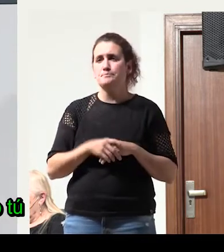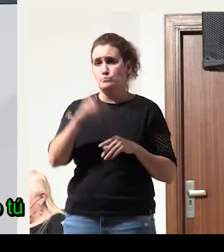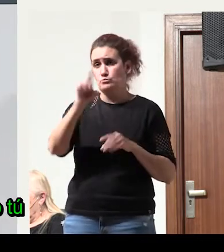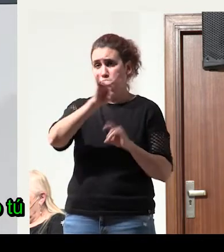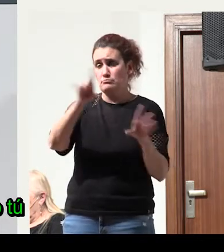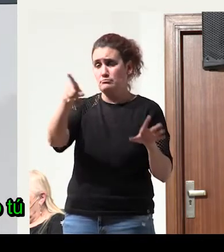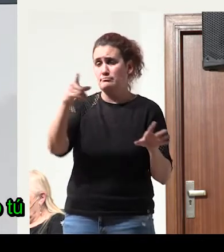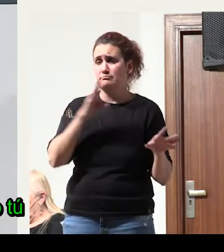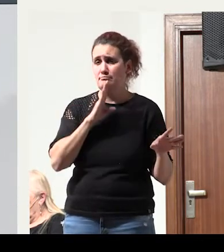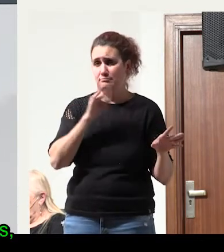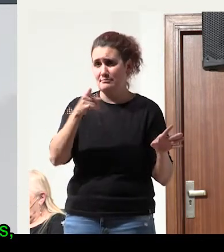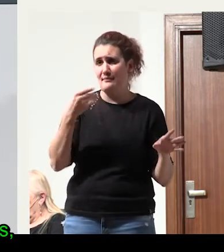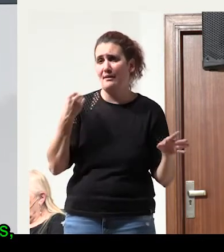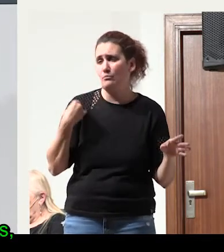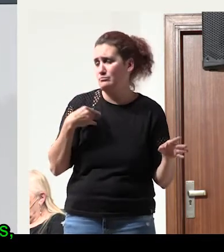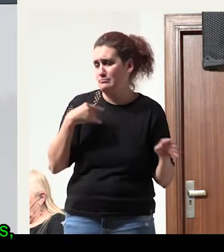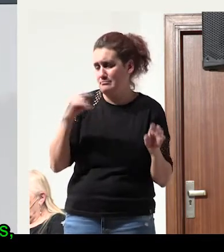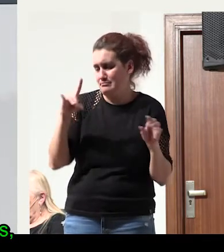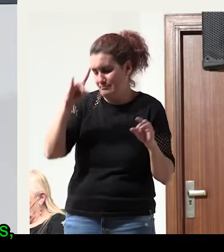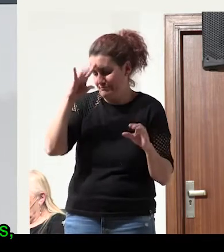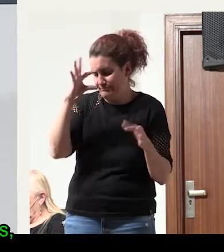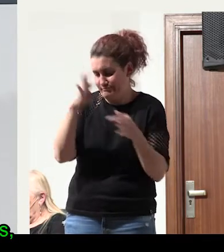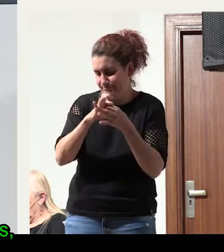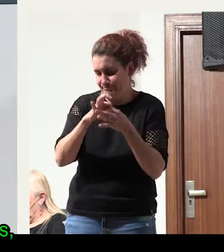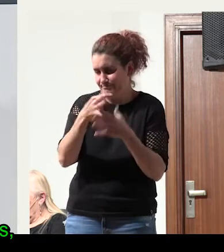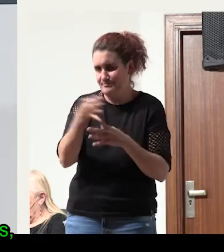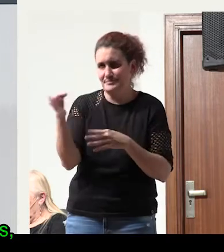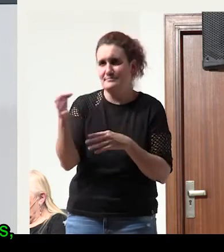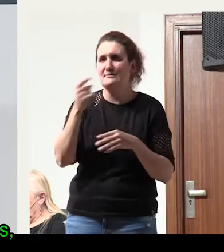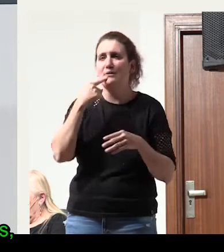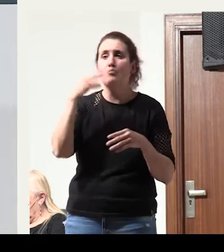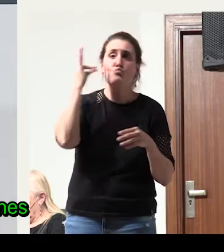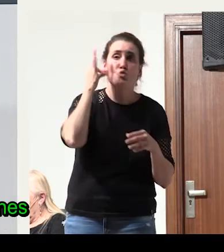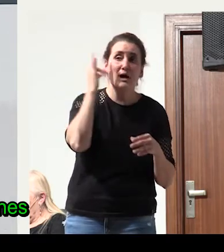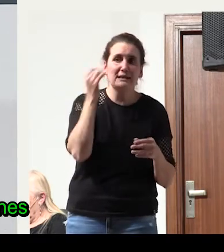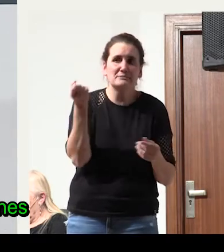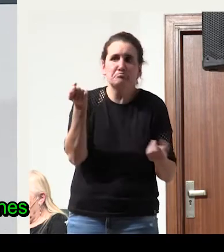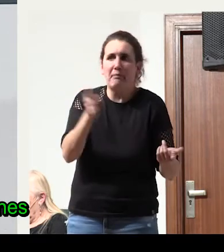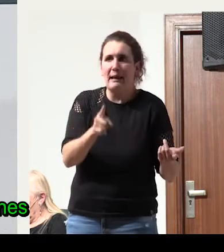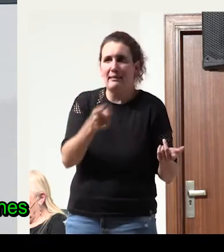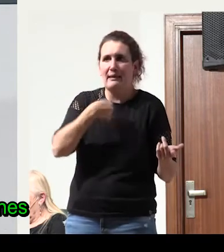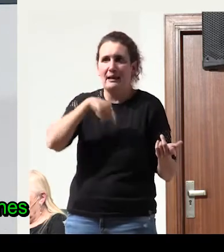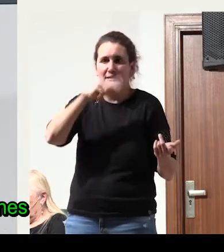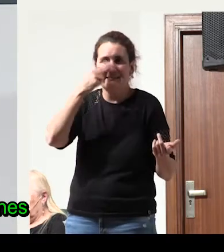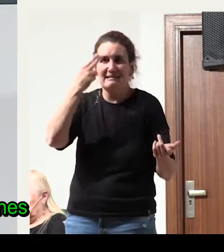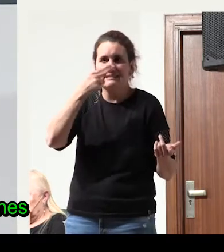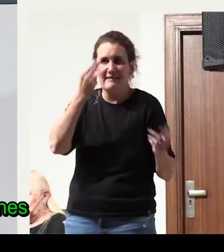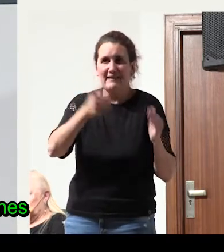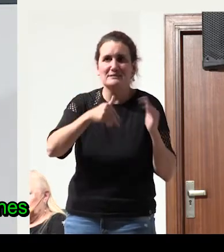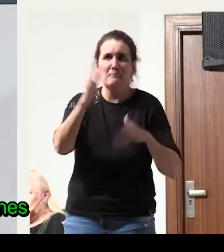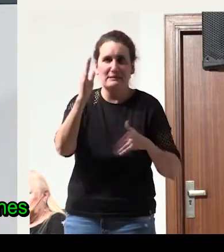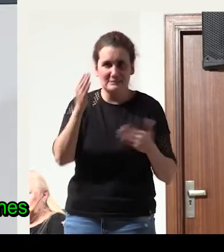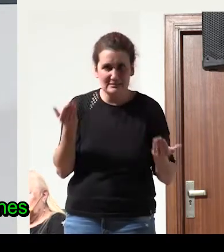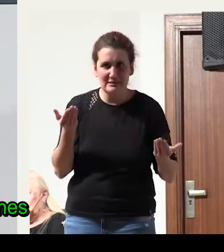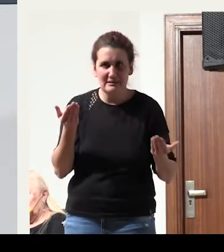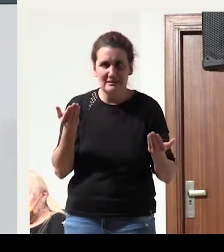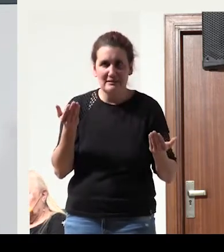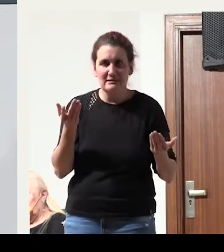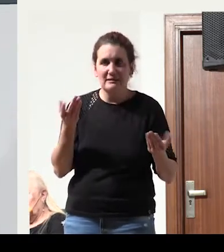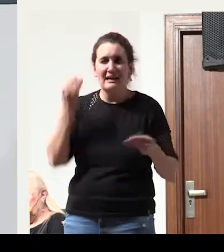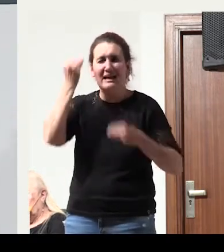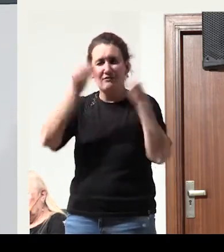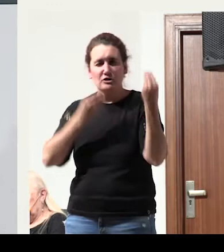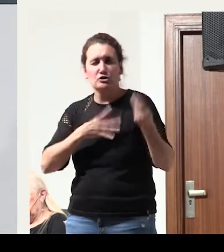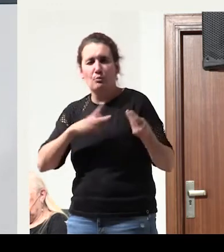cuadra perfectamente, ¿no? Las mujeres parece que estamos más interesadas, entonces se pueden hacer reflexiones de muchos tipos. Lo que